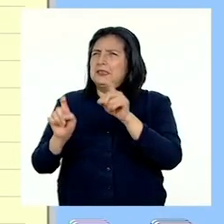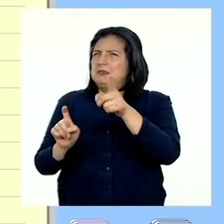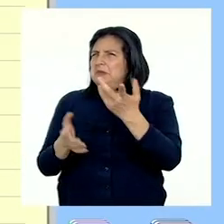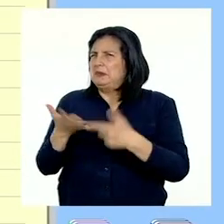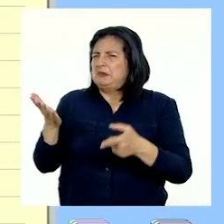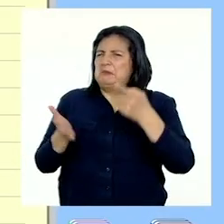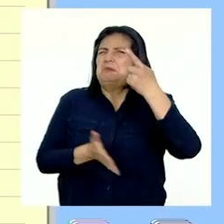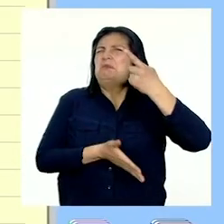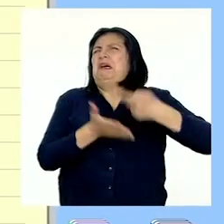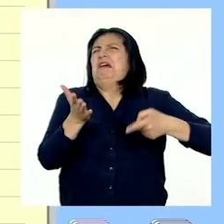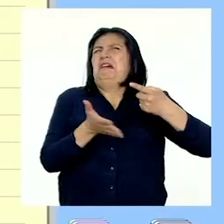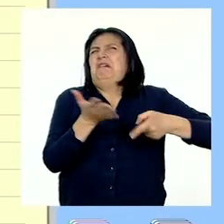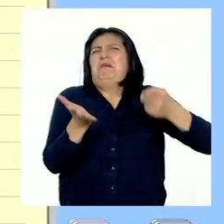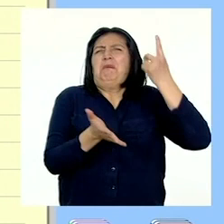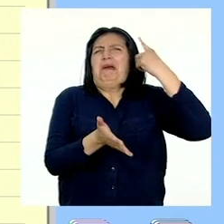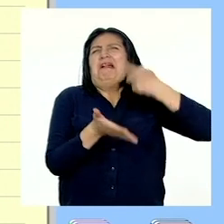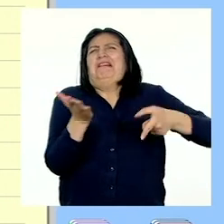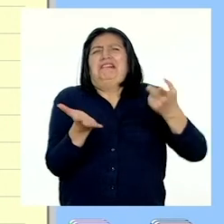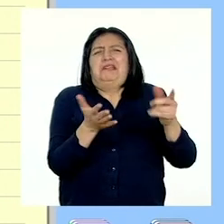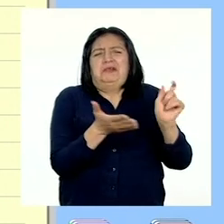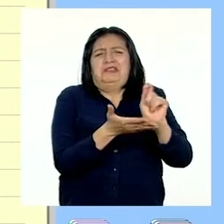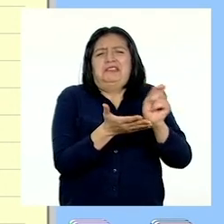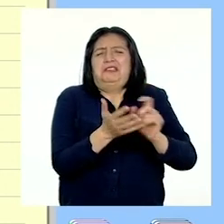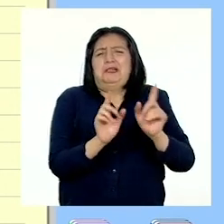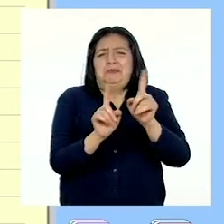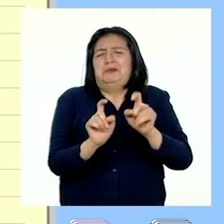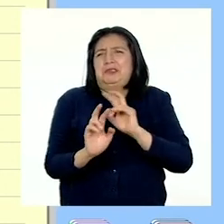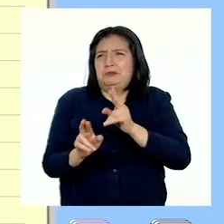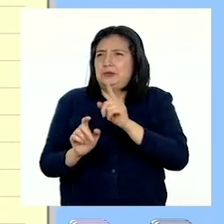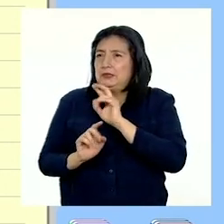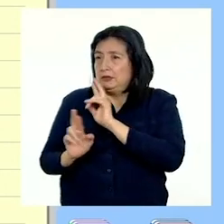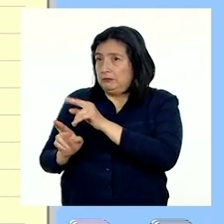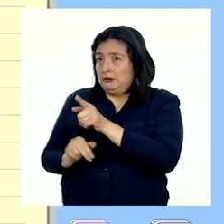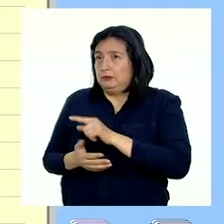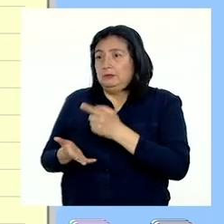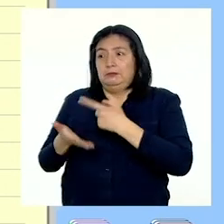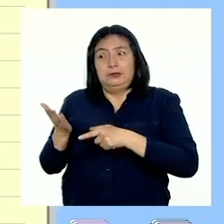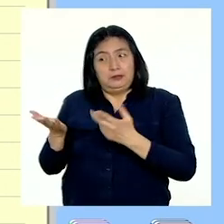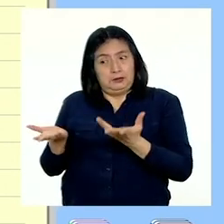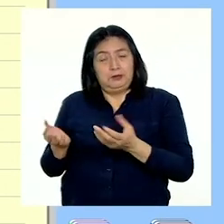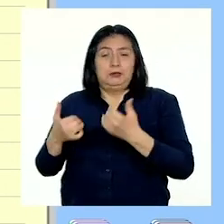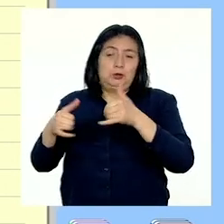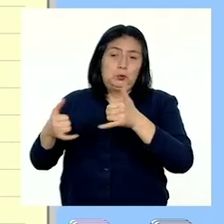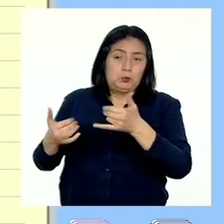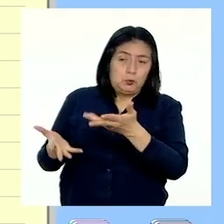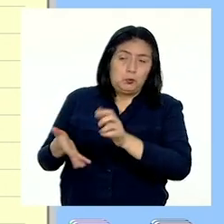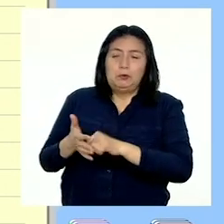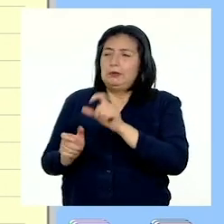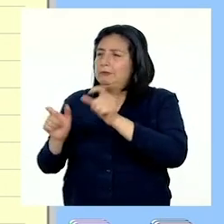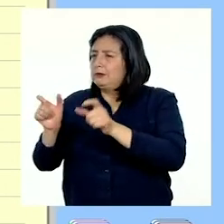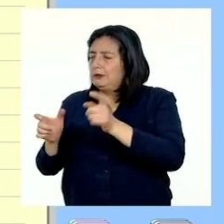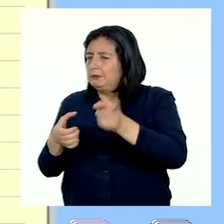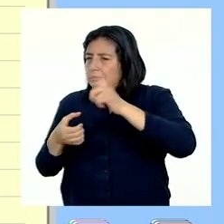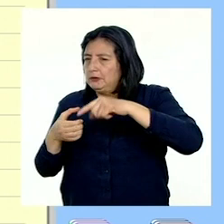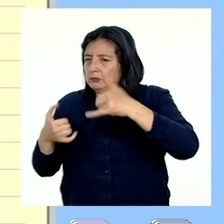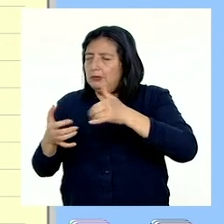qué escribiré las preguntas y respuestas?, él respondió: para que a través del juego quienes participen aprendan sobre